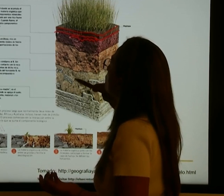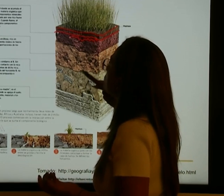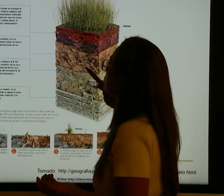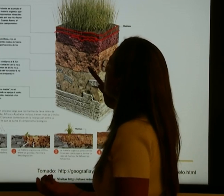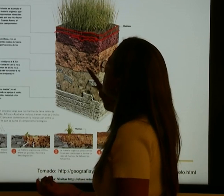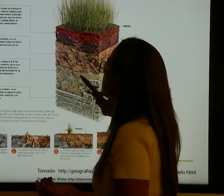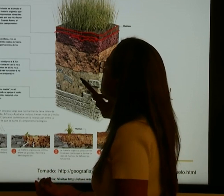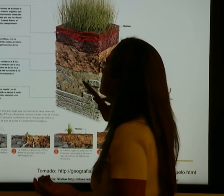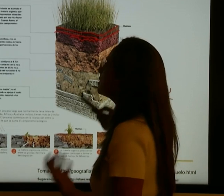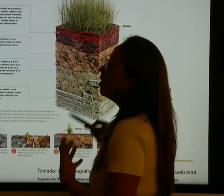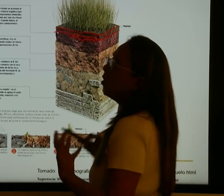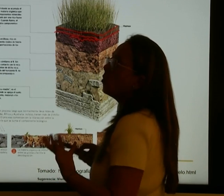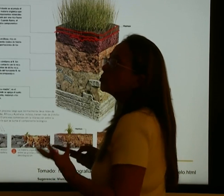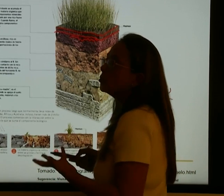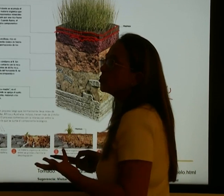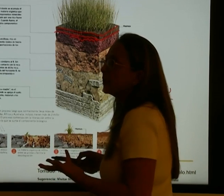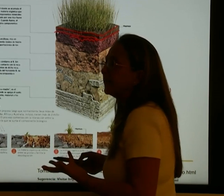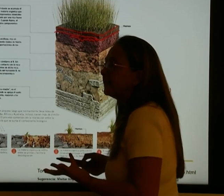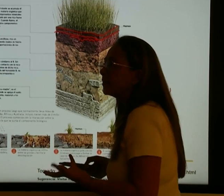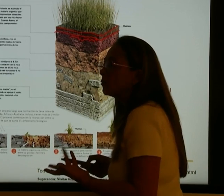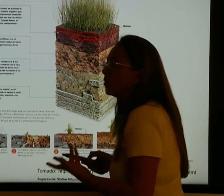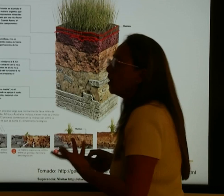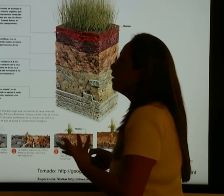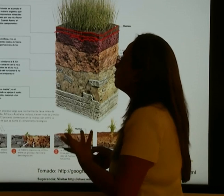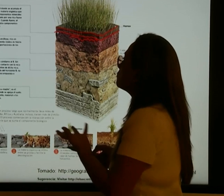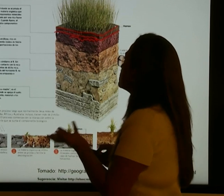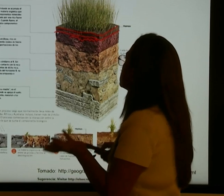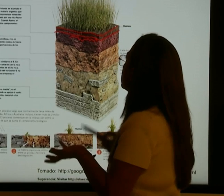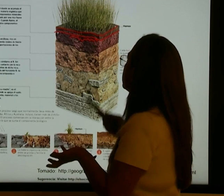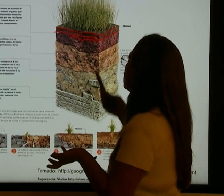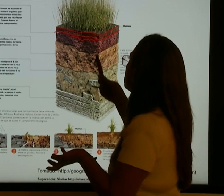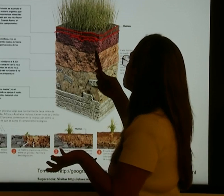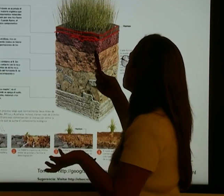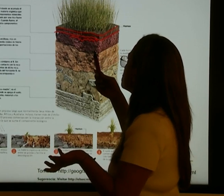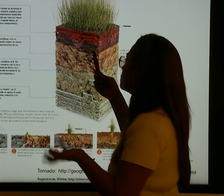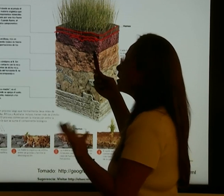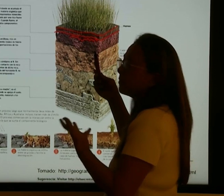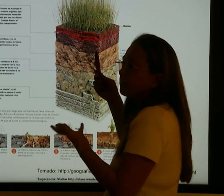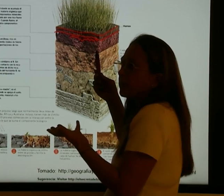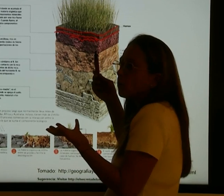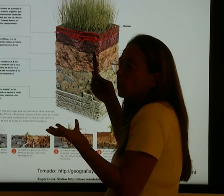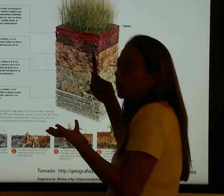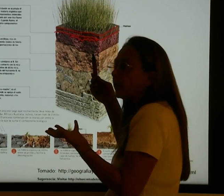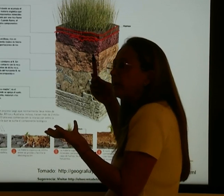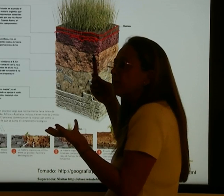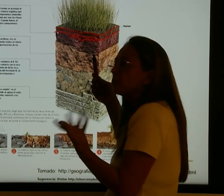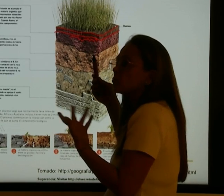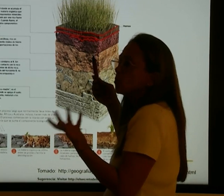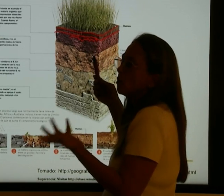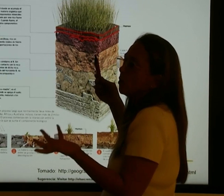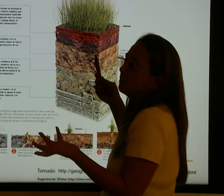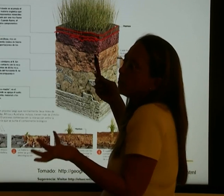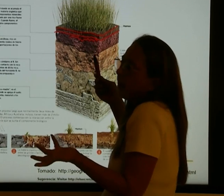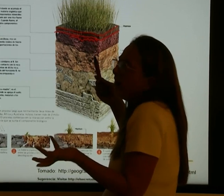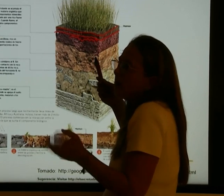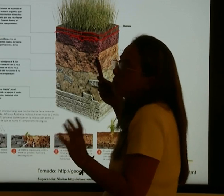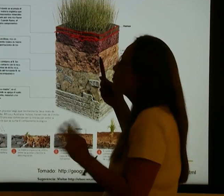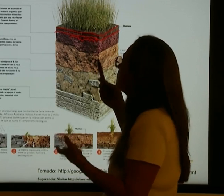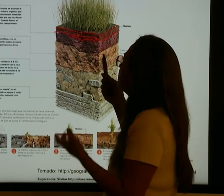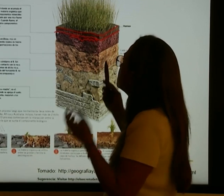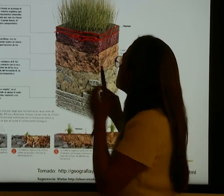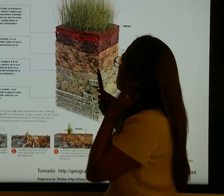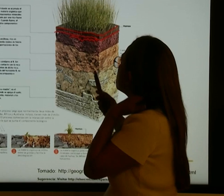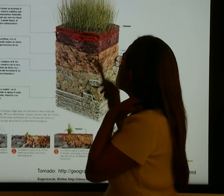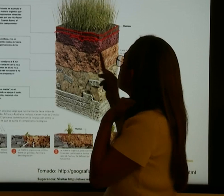que encuentro son arcillas, óxidos de hierro, entonces los horizontes se que es más tardado, sí, pero han pasado